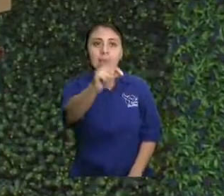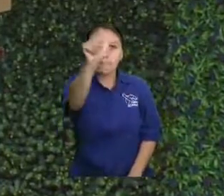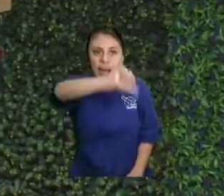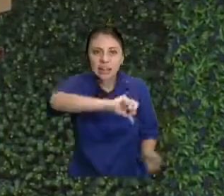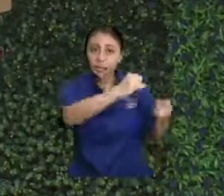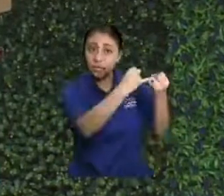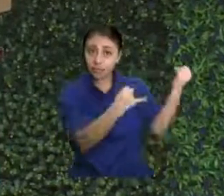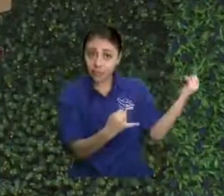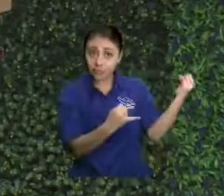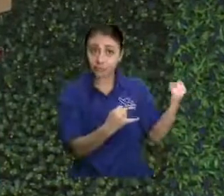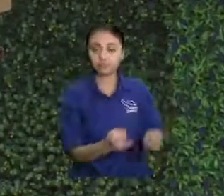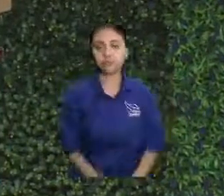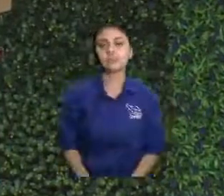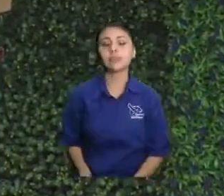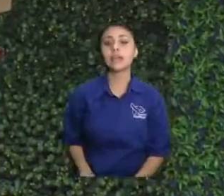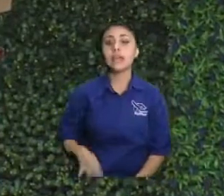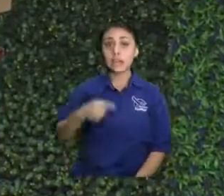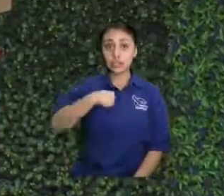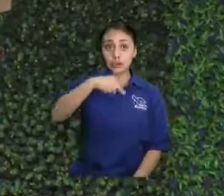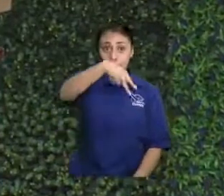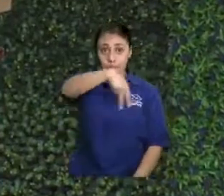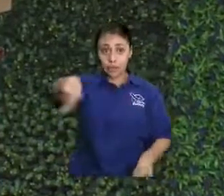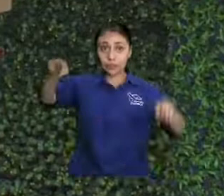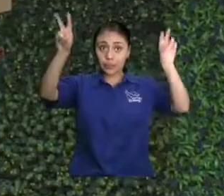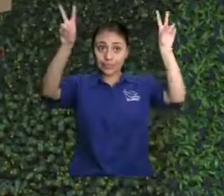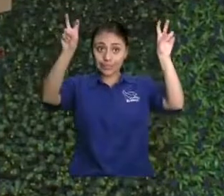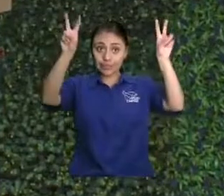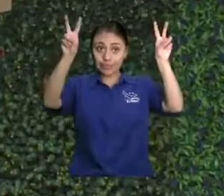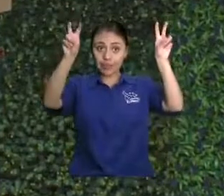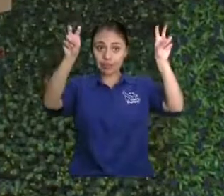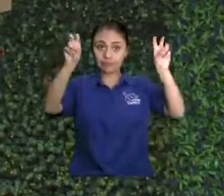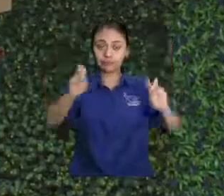fin. Y yo le puse al tema los menospreciadores.